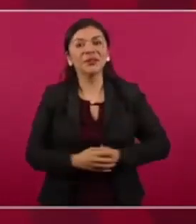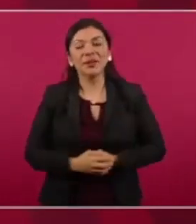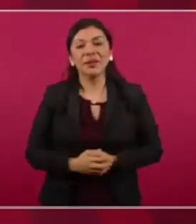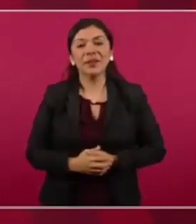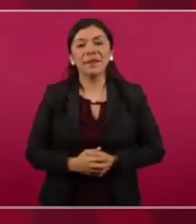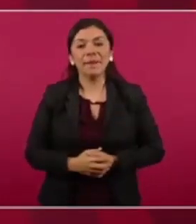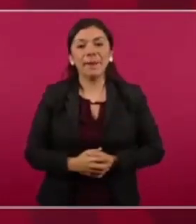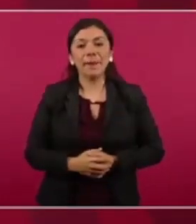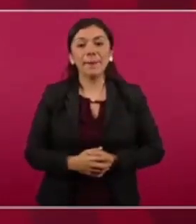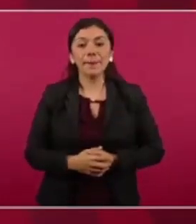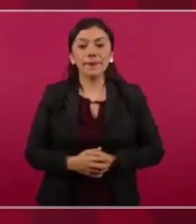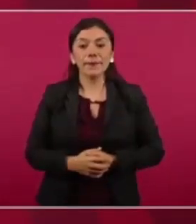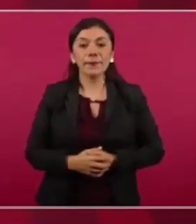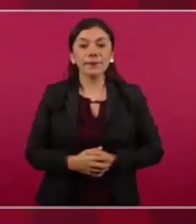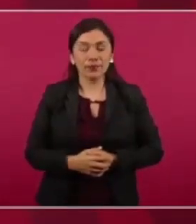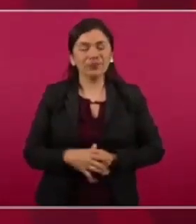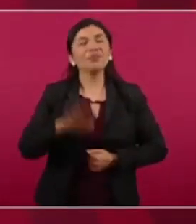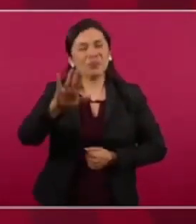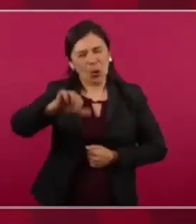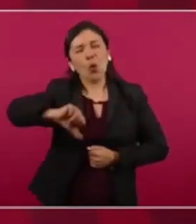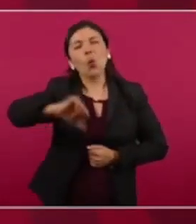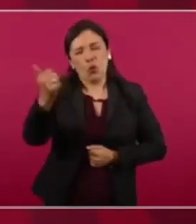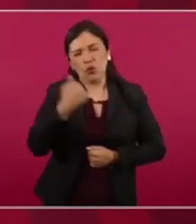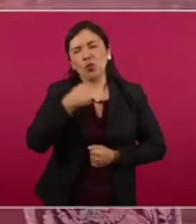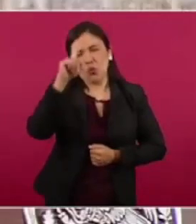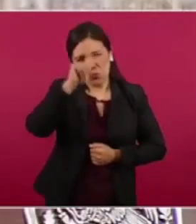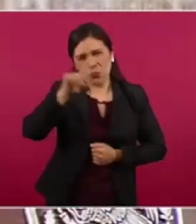Y otra recomendación.